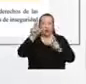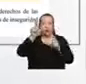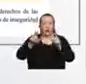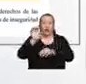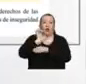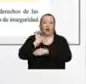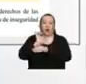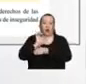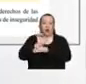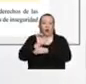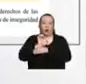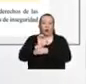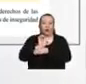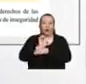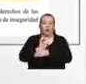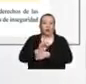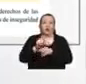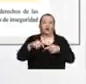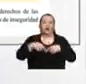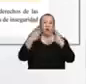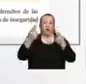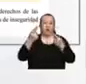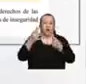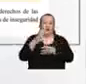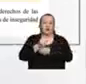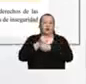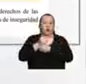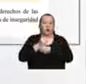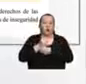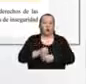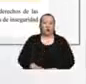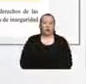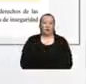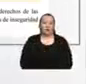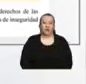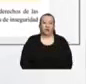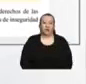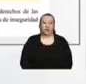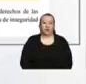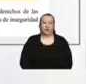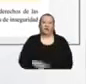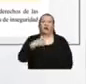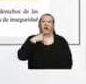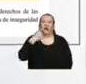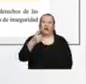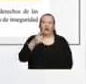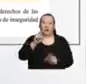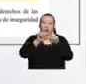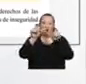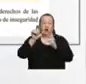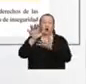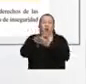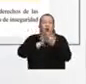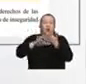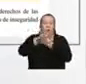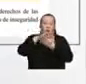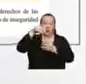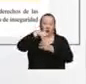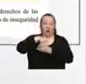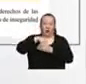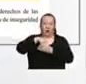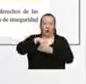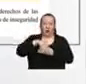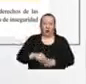contra la segunda sin seguridad que sean no me sacaron la buena parte la buena parte donde dice que hay conmoción interna ok